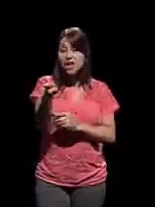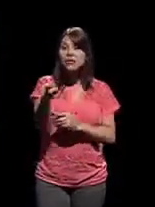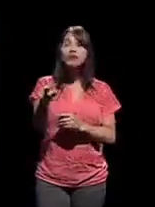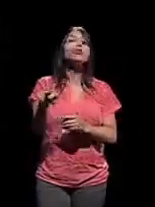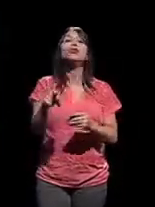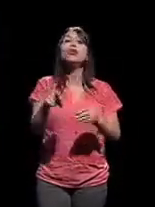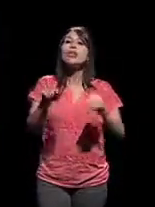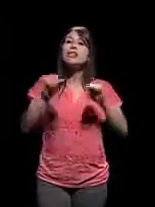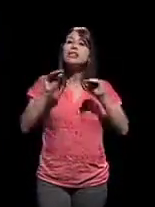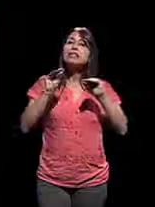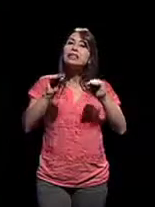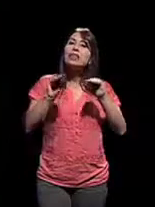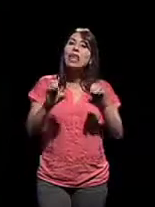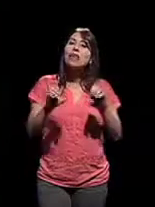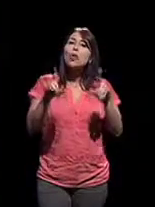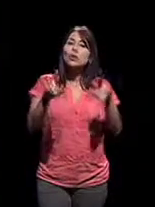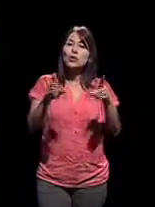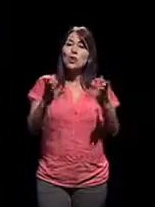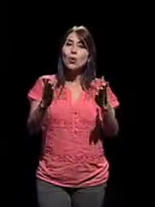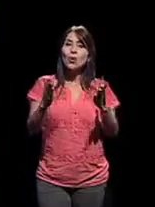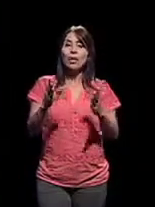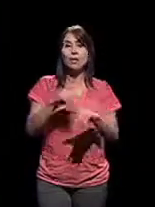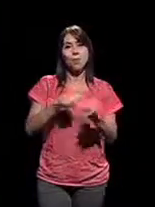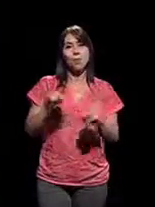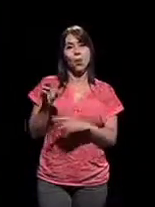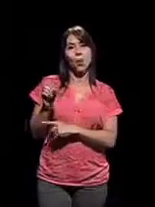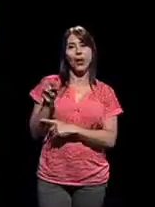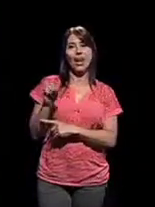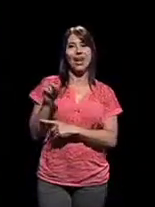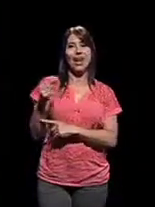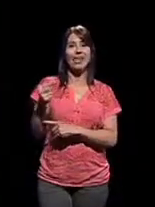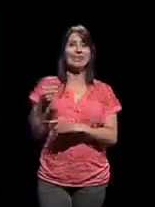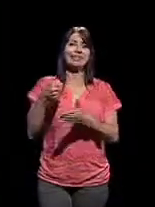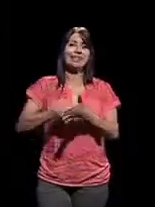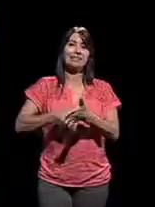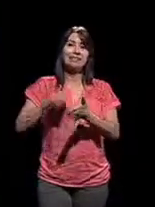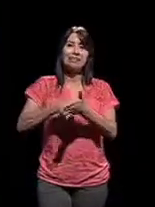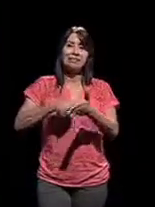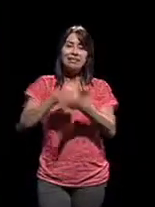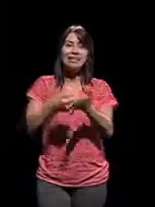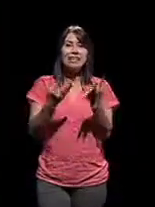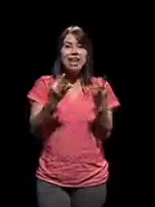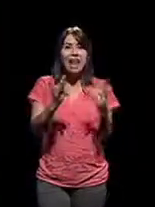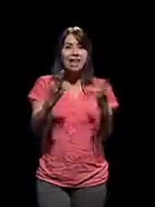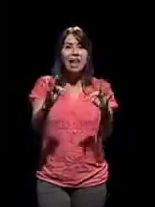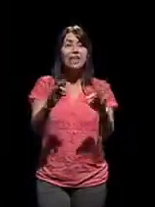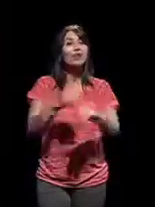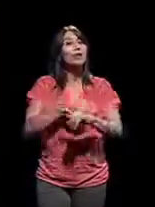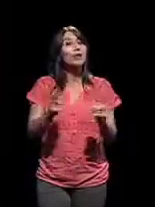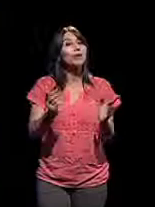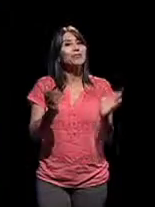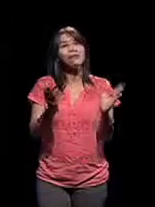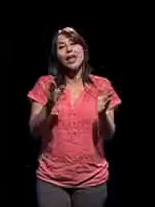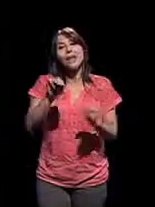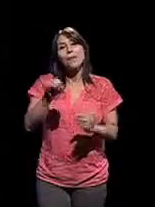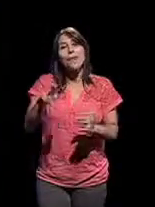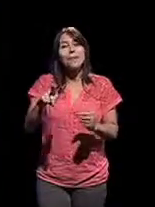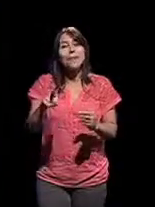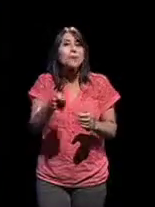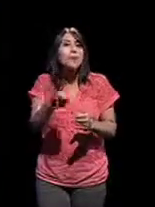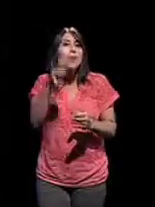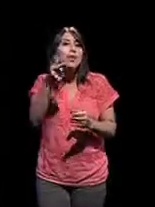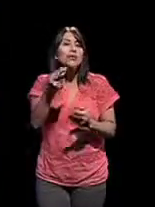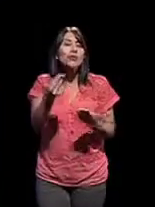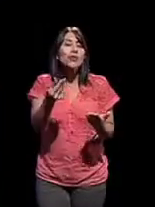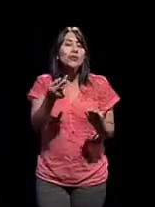que tienen un tipo de educación que a miles de esfuerzos las ONGs han venido tratando de abrir, ¿verdad?, con súper reducidos